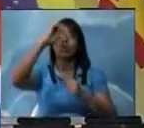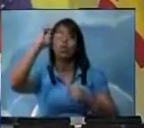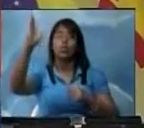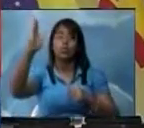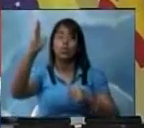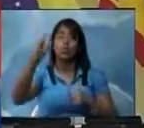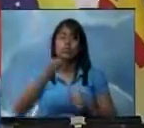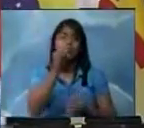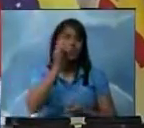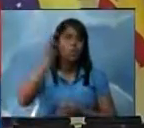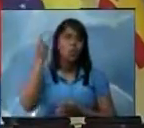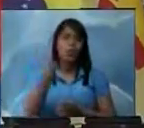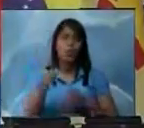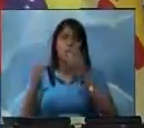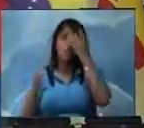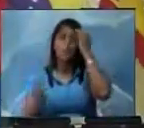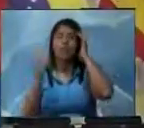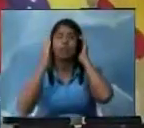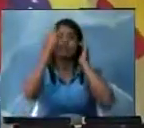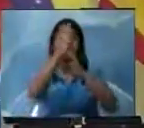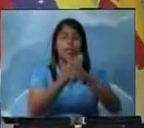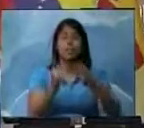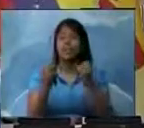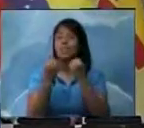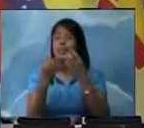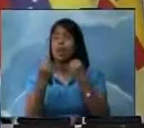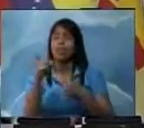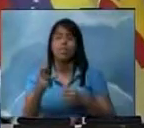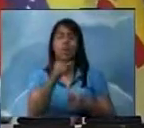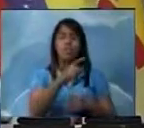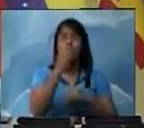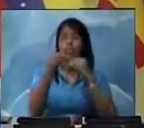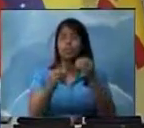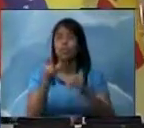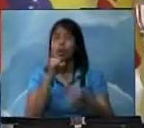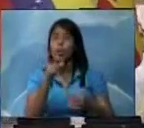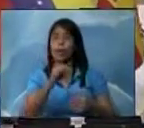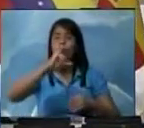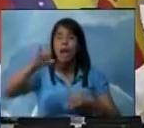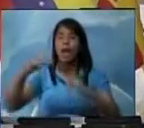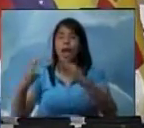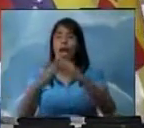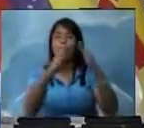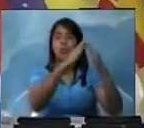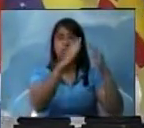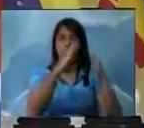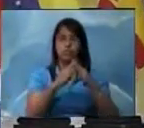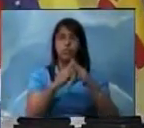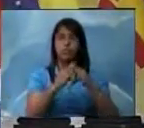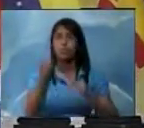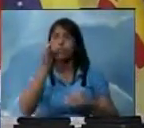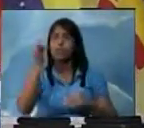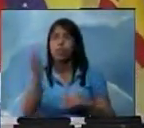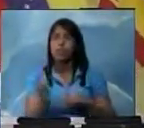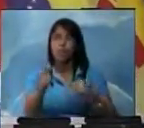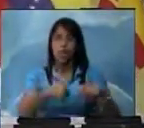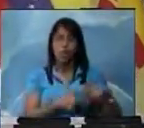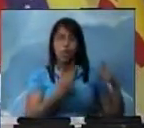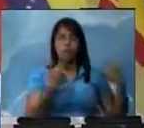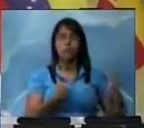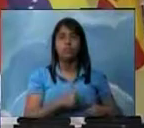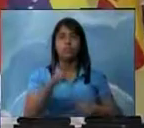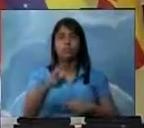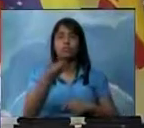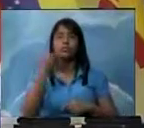Dios. Seguramente que entre la gente que hacían lo malo allá en Jerusalén, seguramente que el corazón de